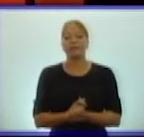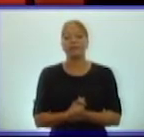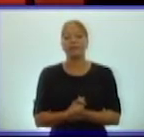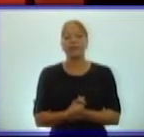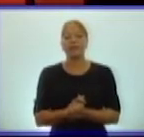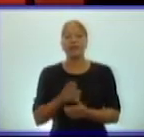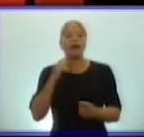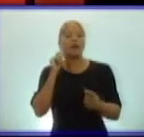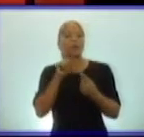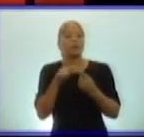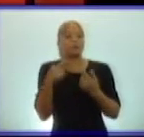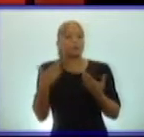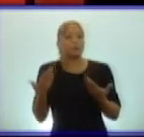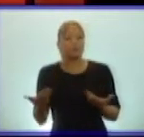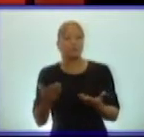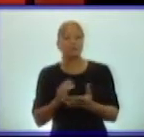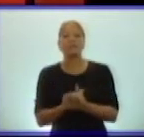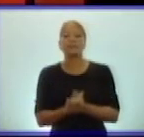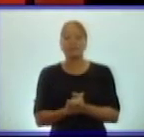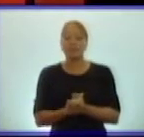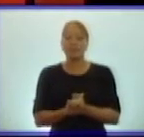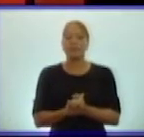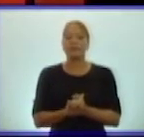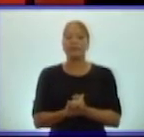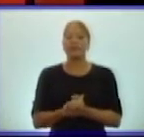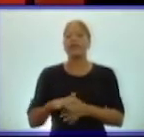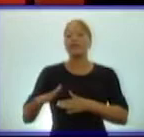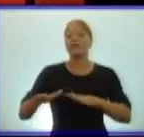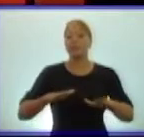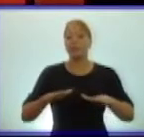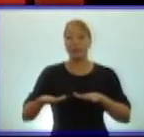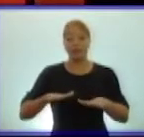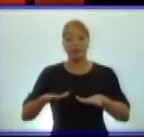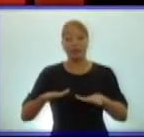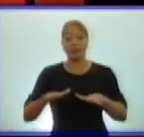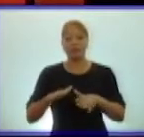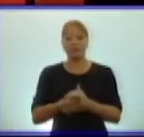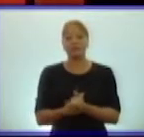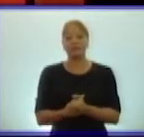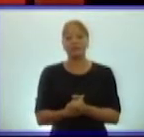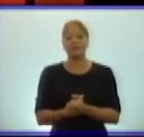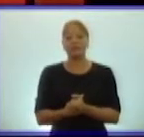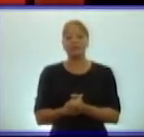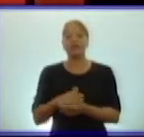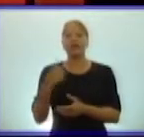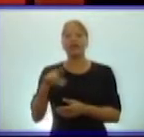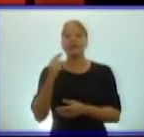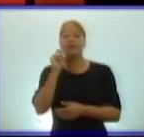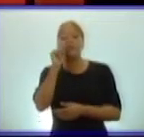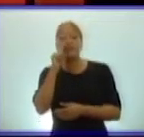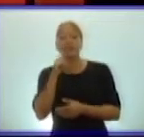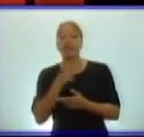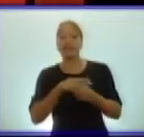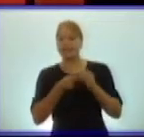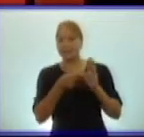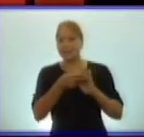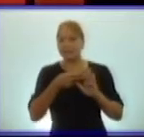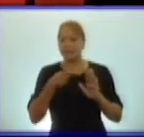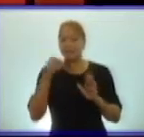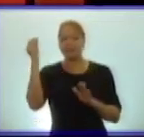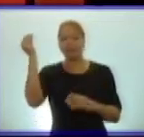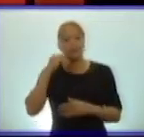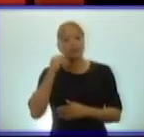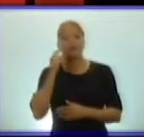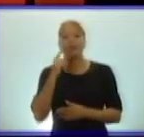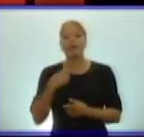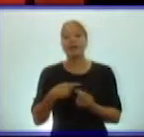objetivo, pretendemos también un poco ir preparándolo para la realización del ejercicio final de la asignatura, que como ustedes conocen también es